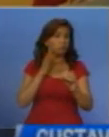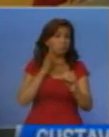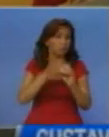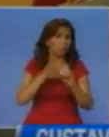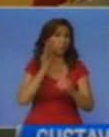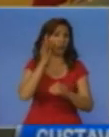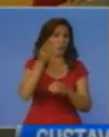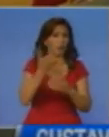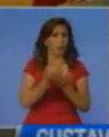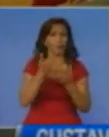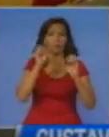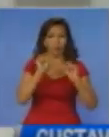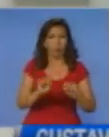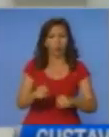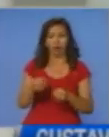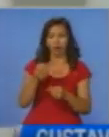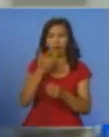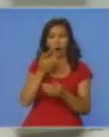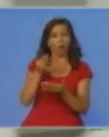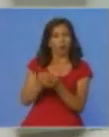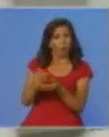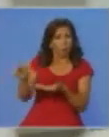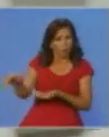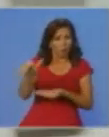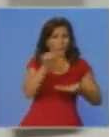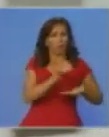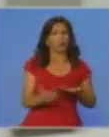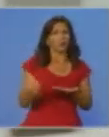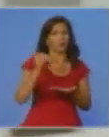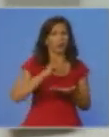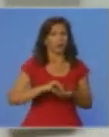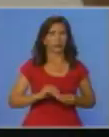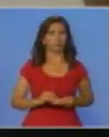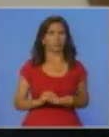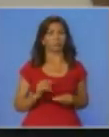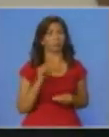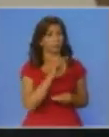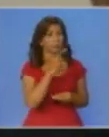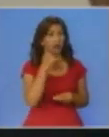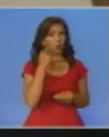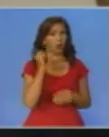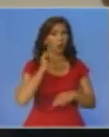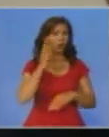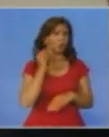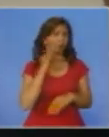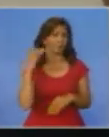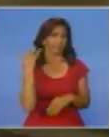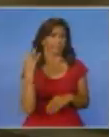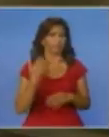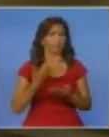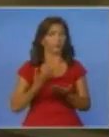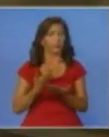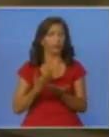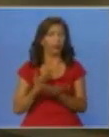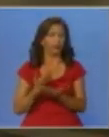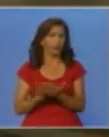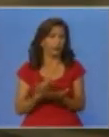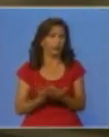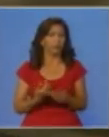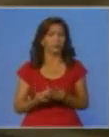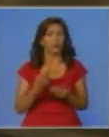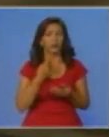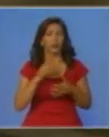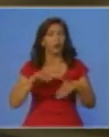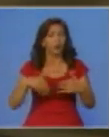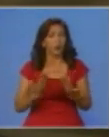la ramiro crespo experto en materia económica nos explica la particularidad de este tipo de inversiones y